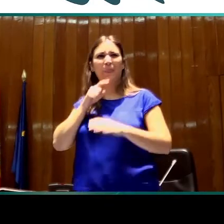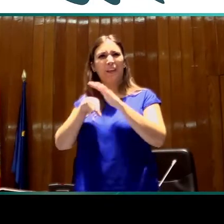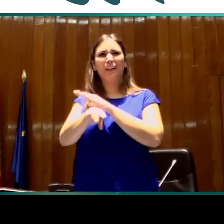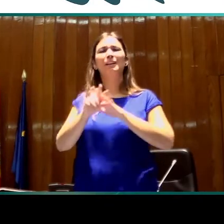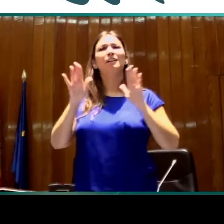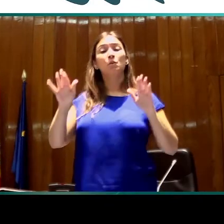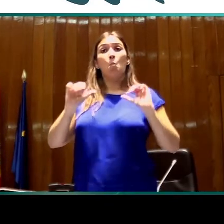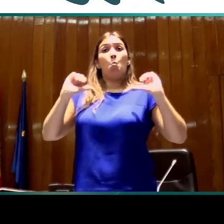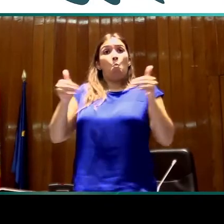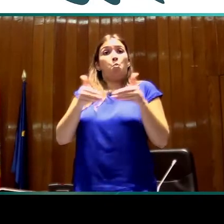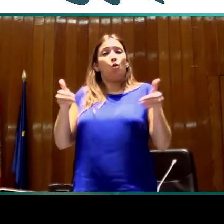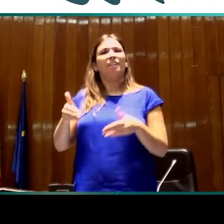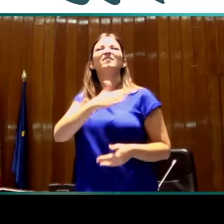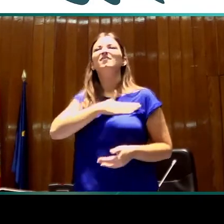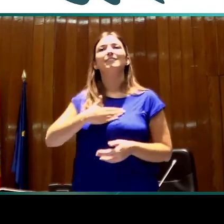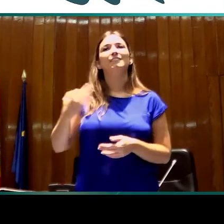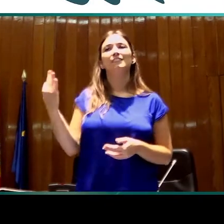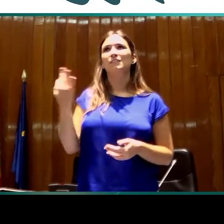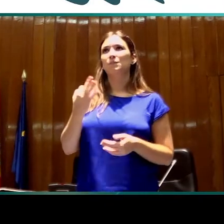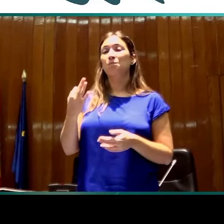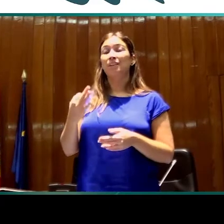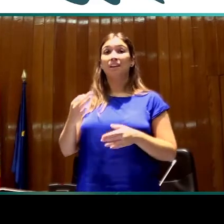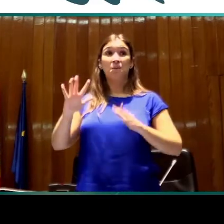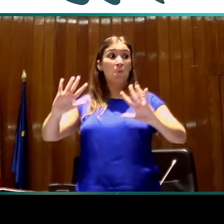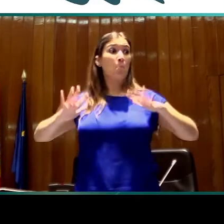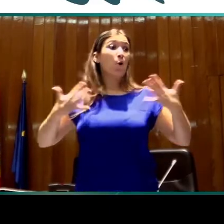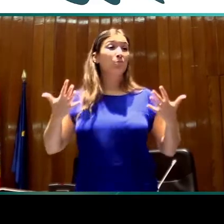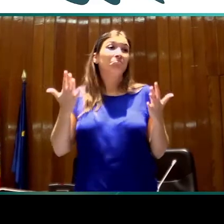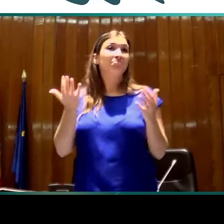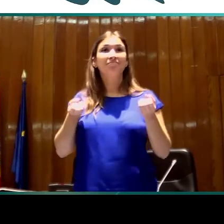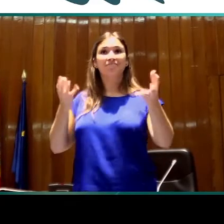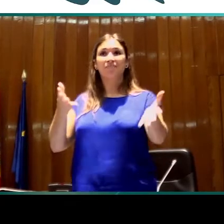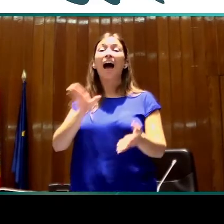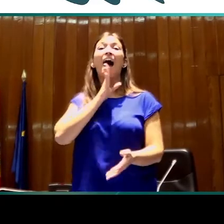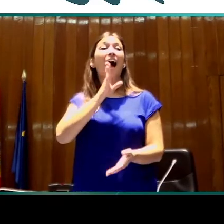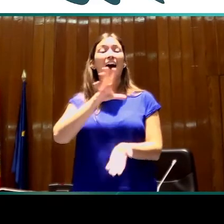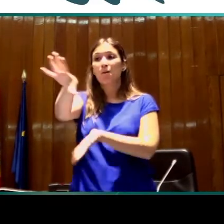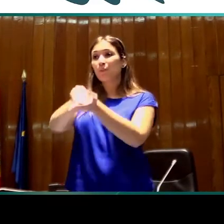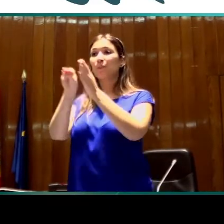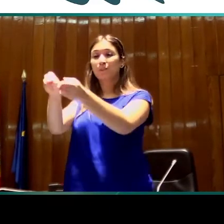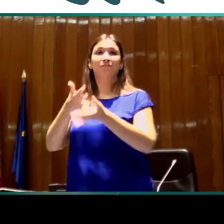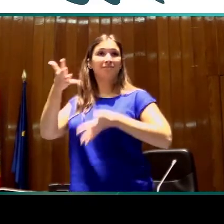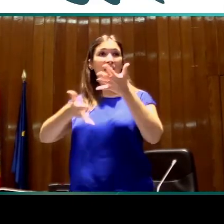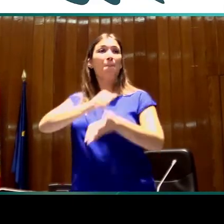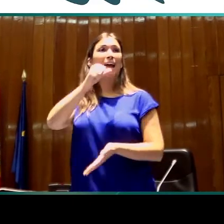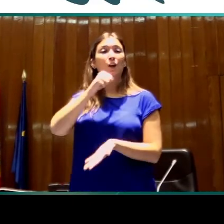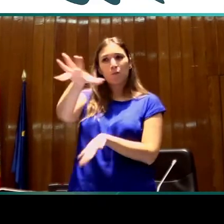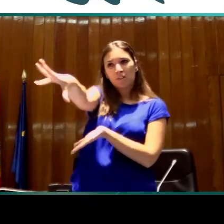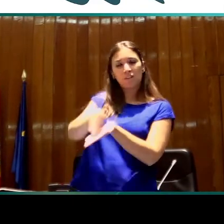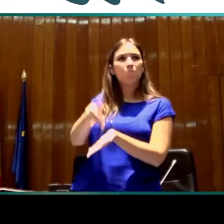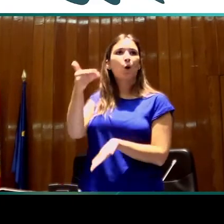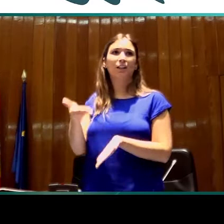gustaría comenzar, cosa que no tenía previsto, con algo que comentó Mariluz, que creo que es tremendamente